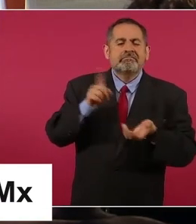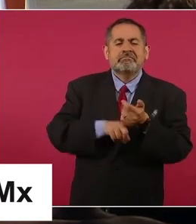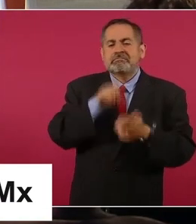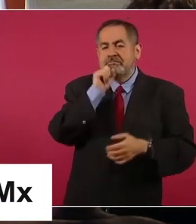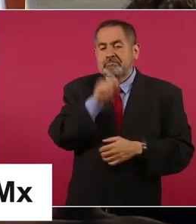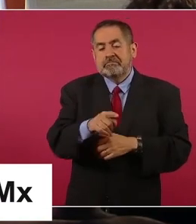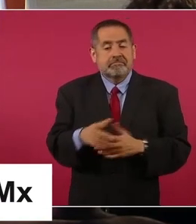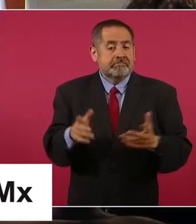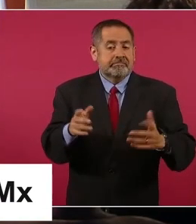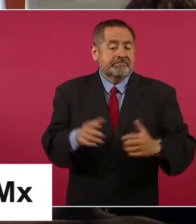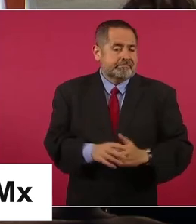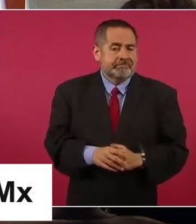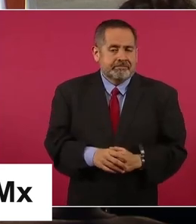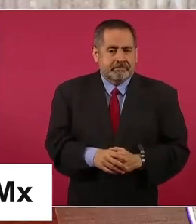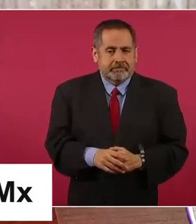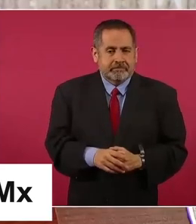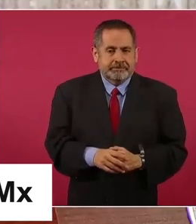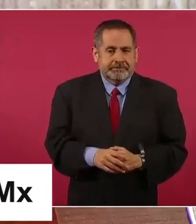Y es